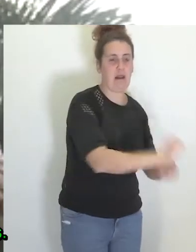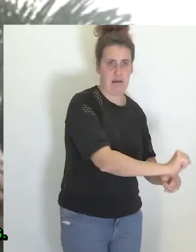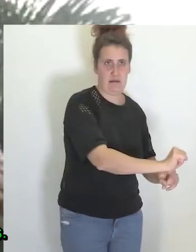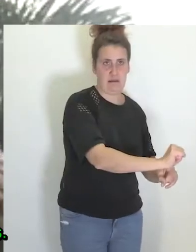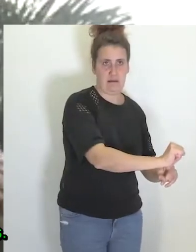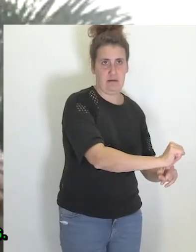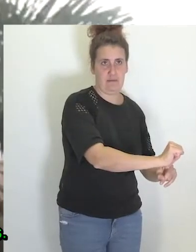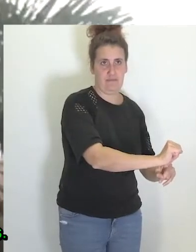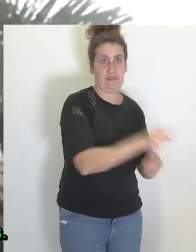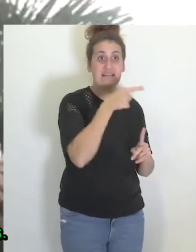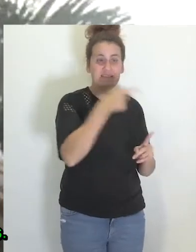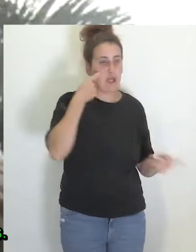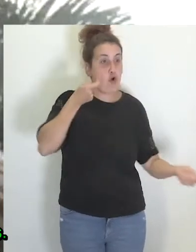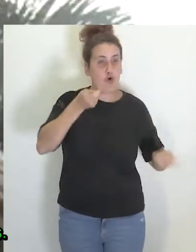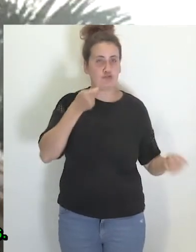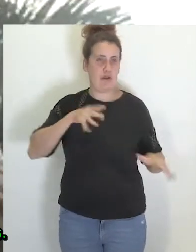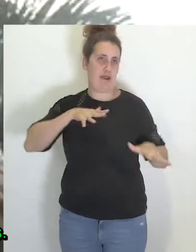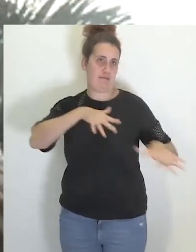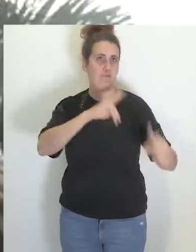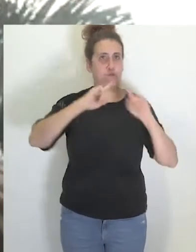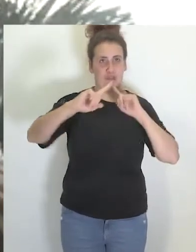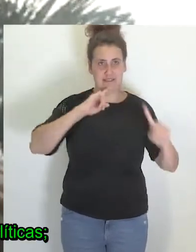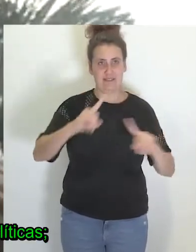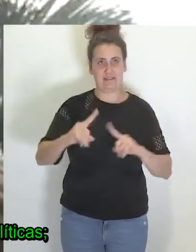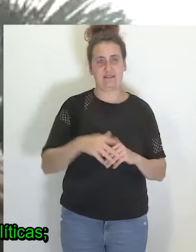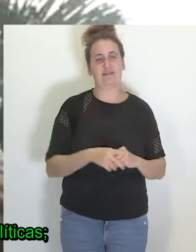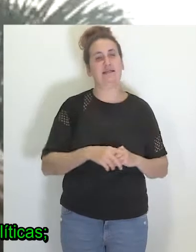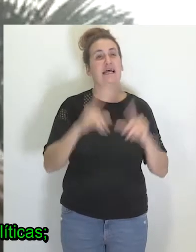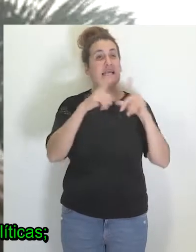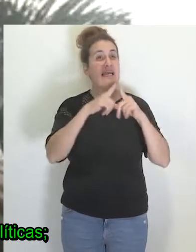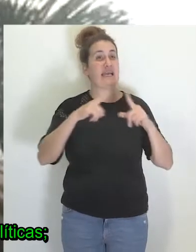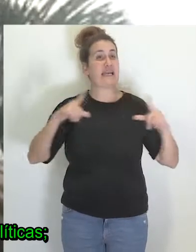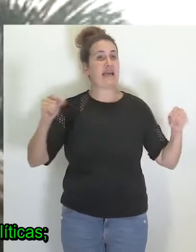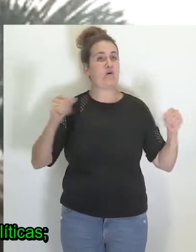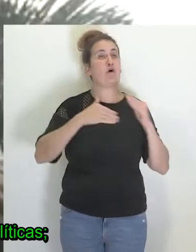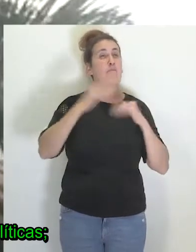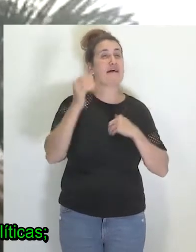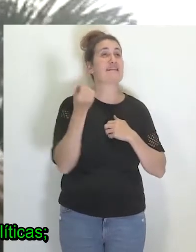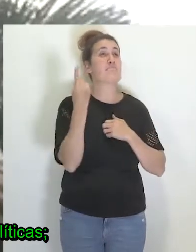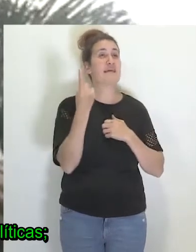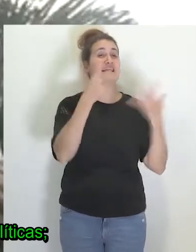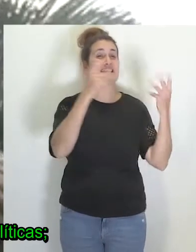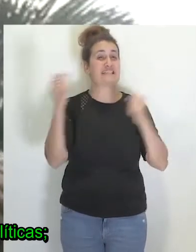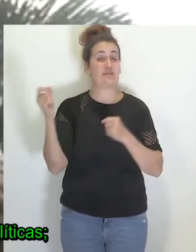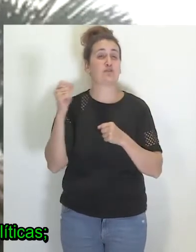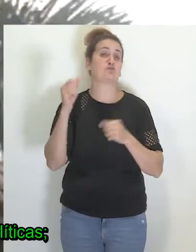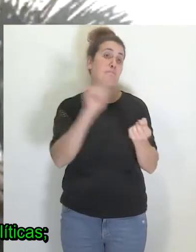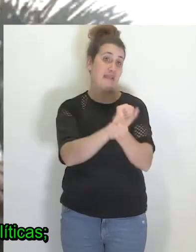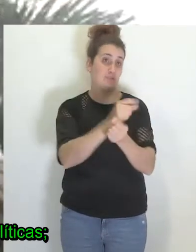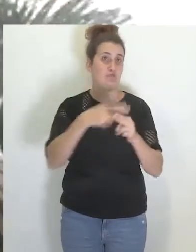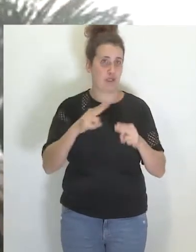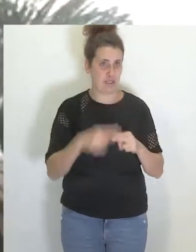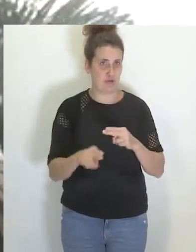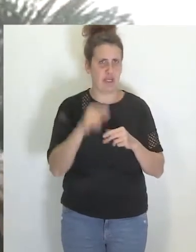reprimir y así controlar las protestas. En Nicaragua han habido más de 1.600 presos y presas